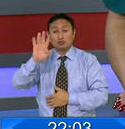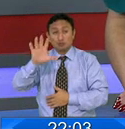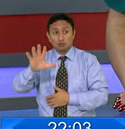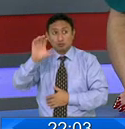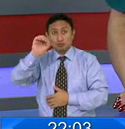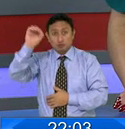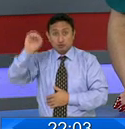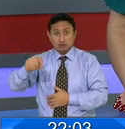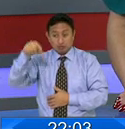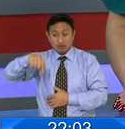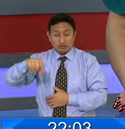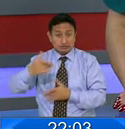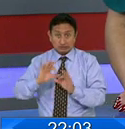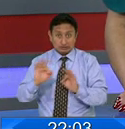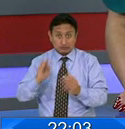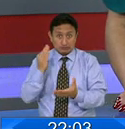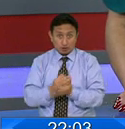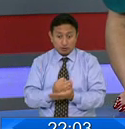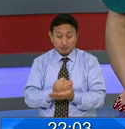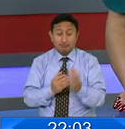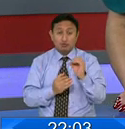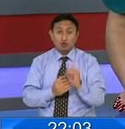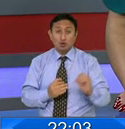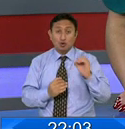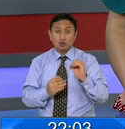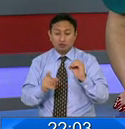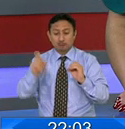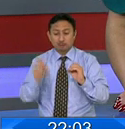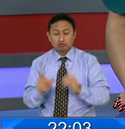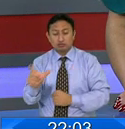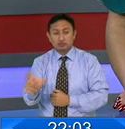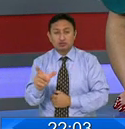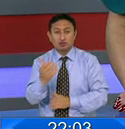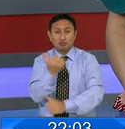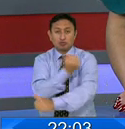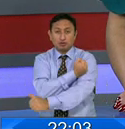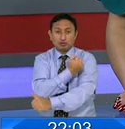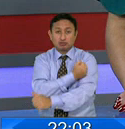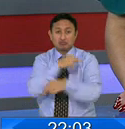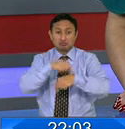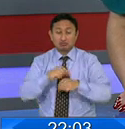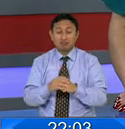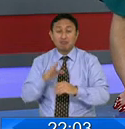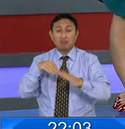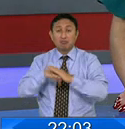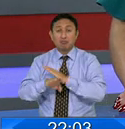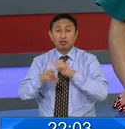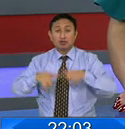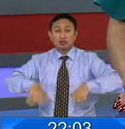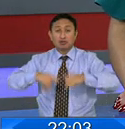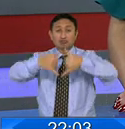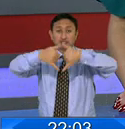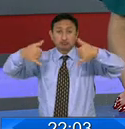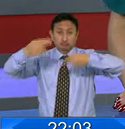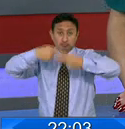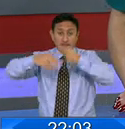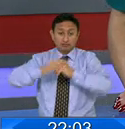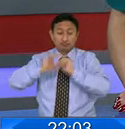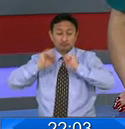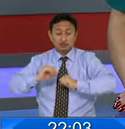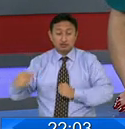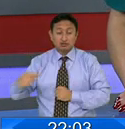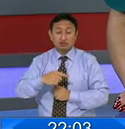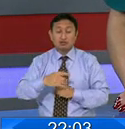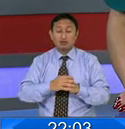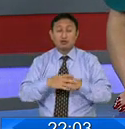de ausentismo, desde octubre se exigirá el carnet de vacunación para ingresar a centros comerciales y utilizar